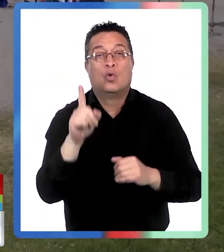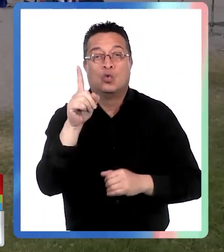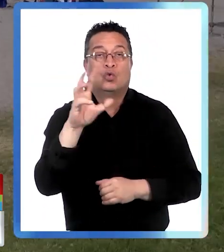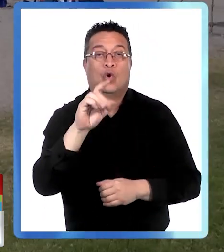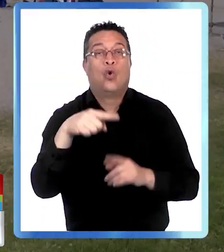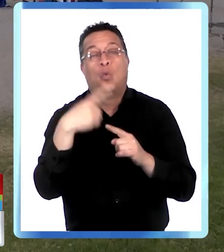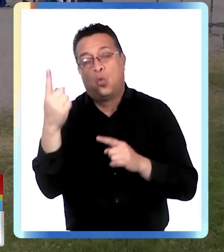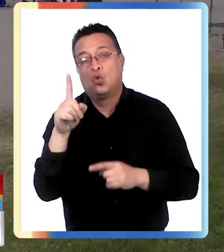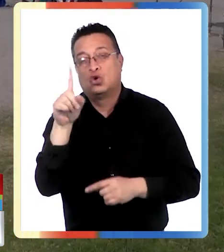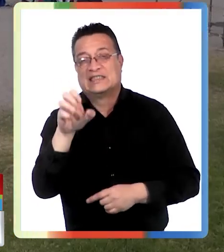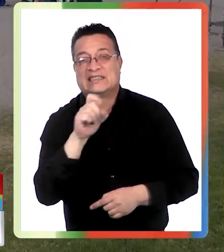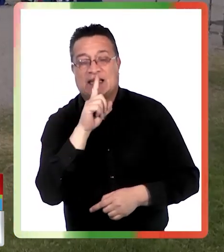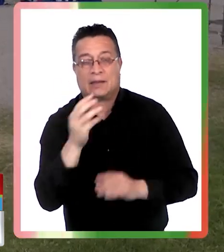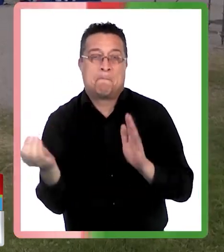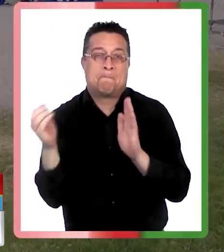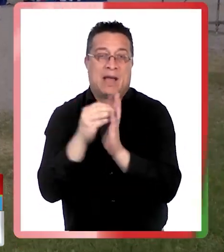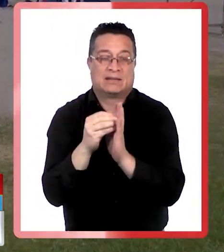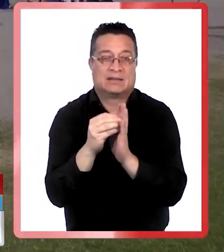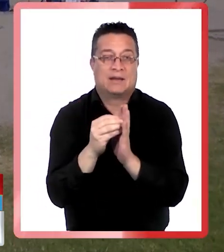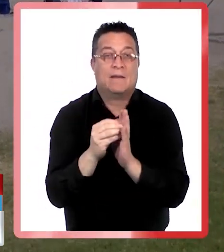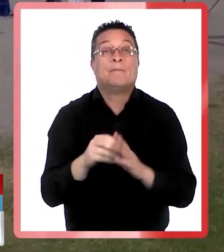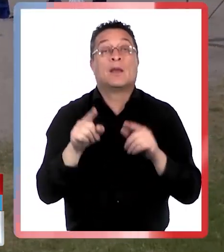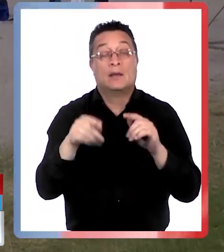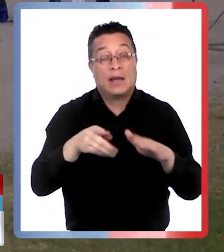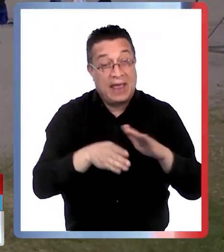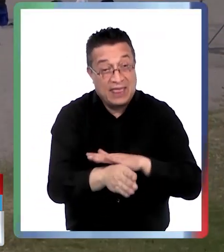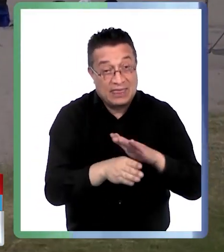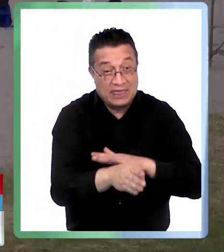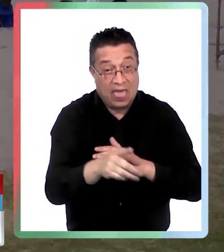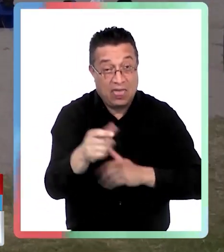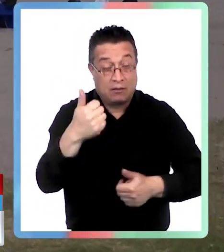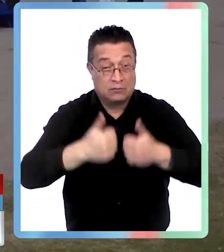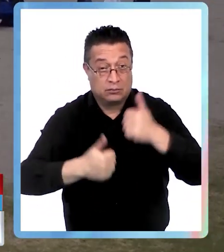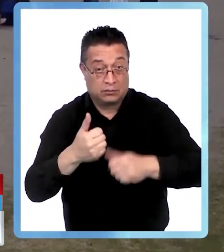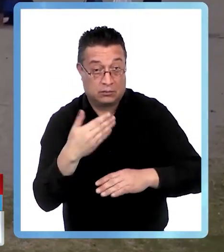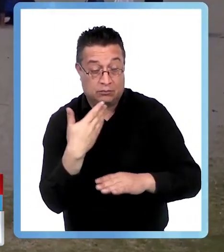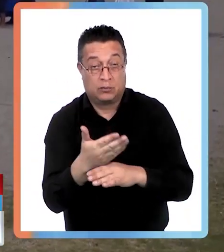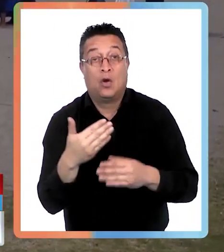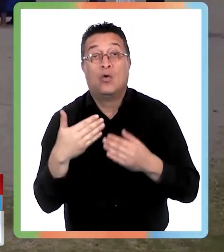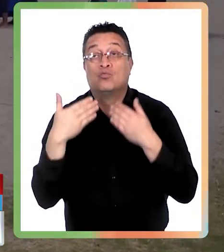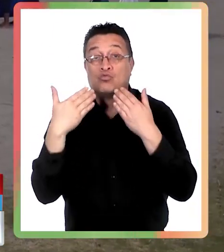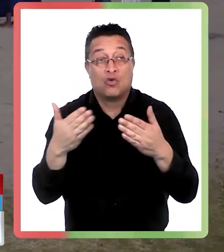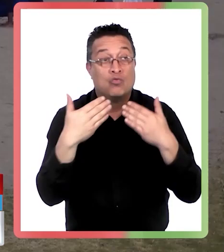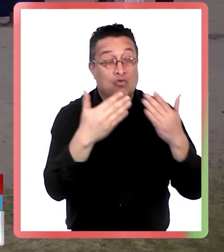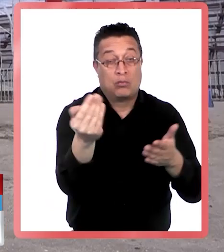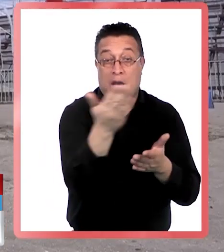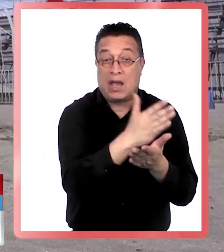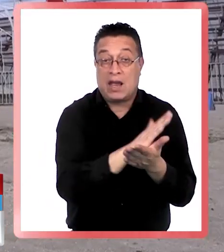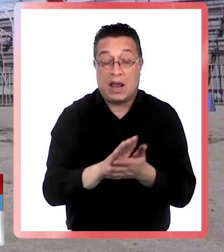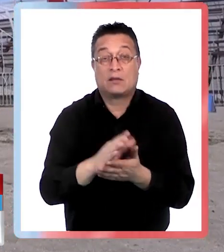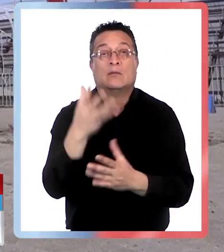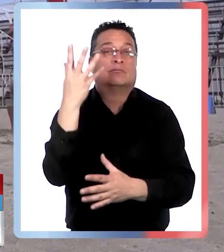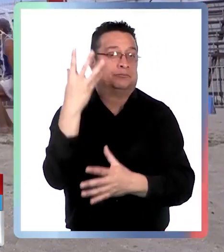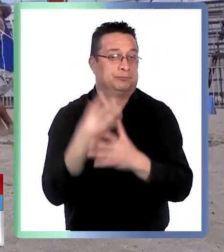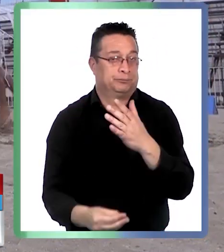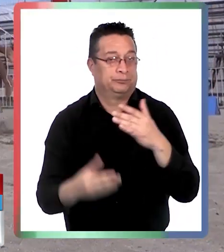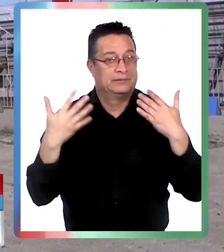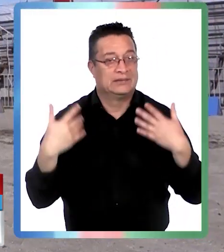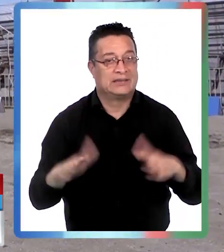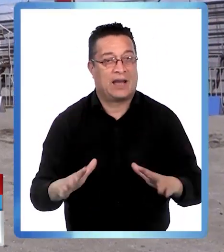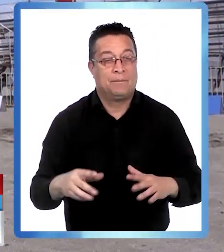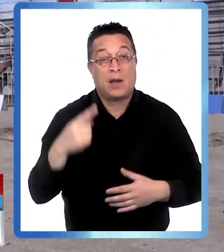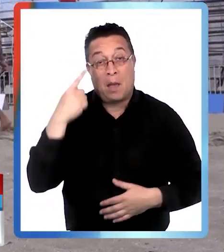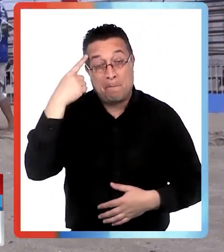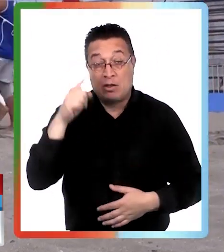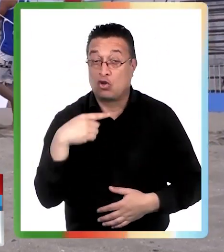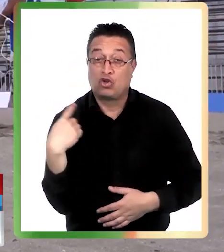oro las entradas para presenciar el Campeonato que fueron entregadas de manera gratuita se agotaron sin embargo